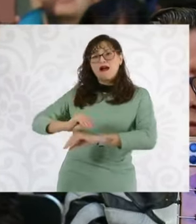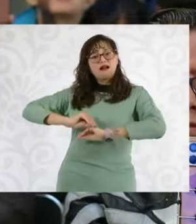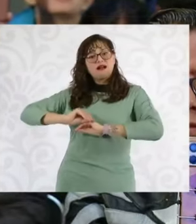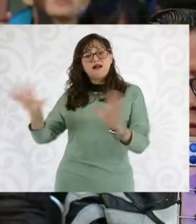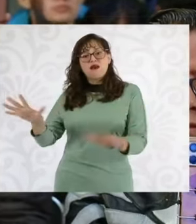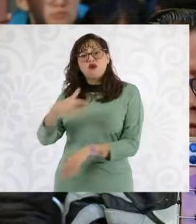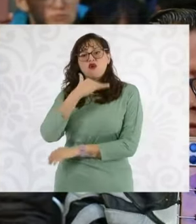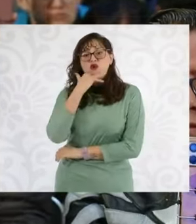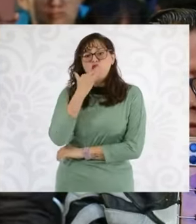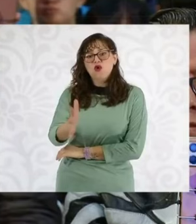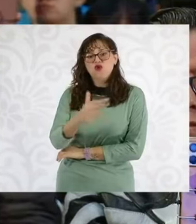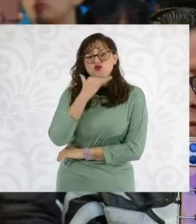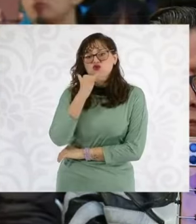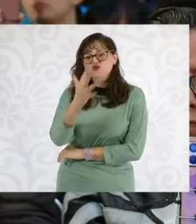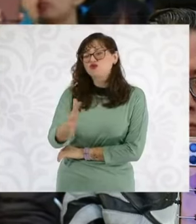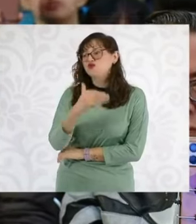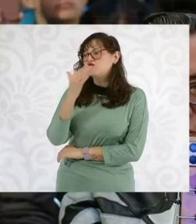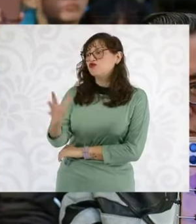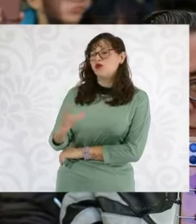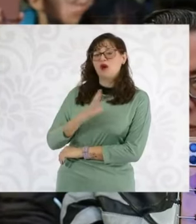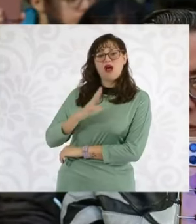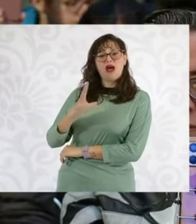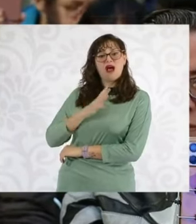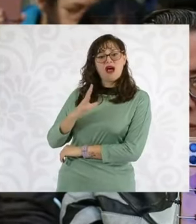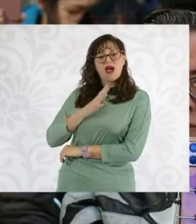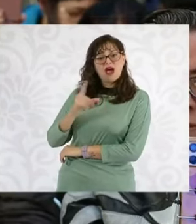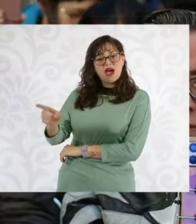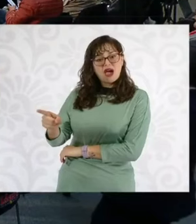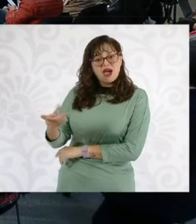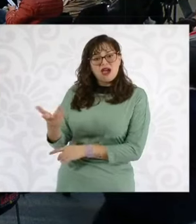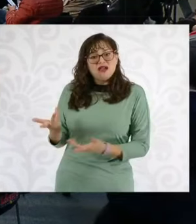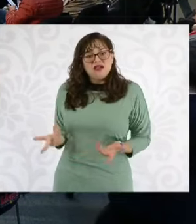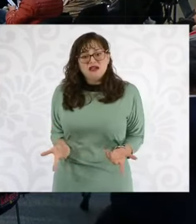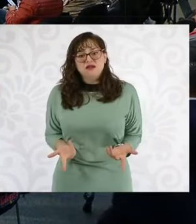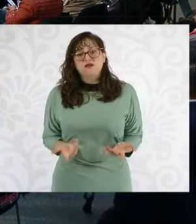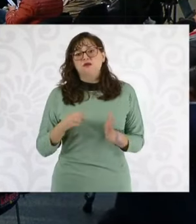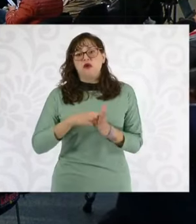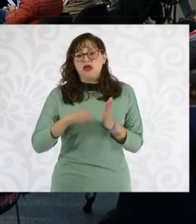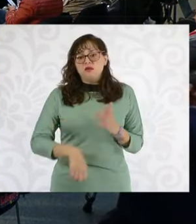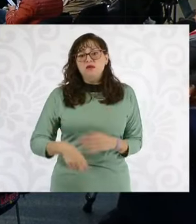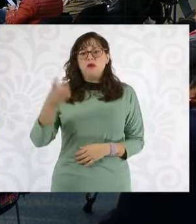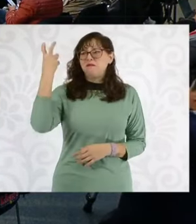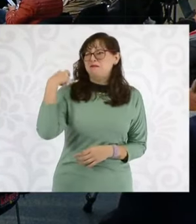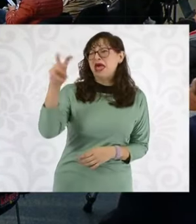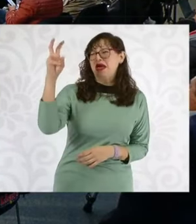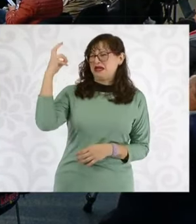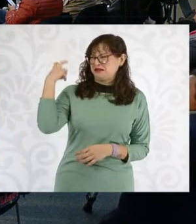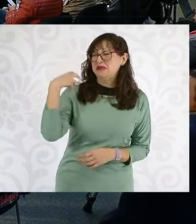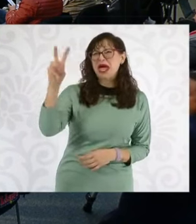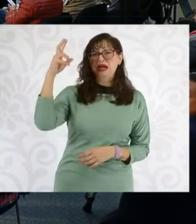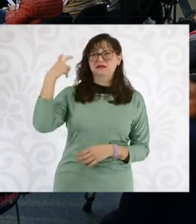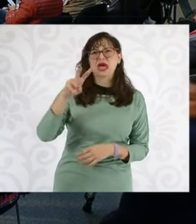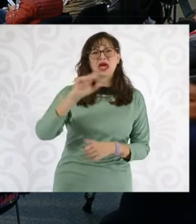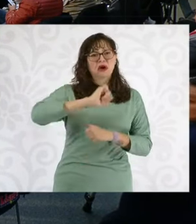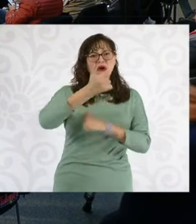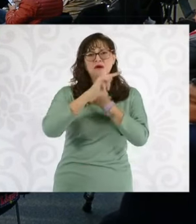el INAI. Se trata de también excesos como los viajes al extranjero de comisionadas y